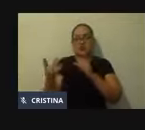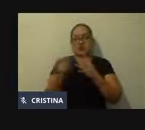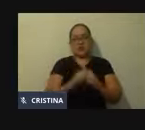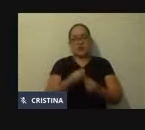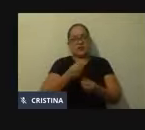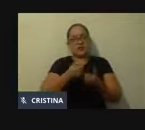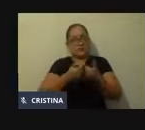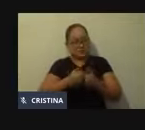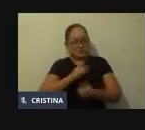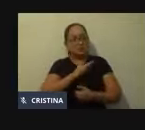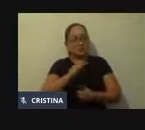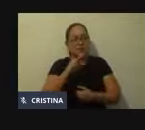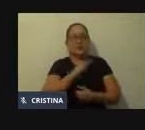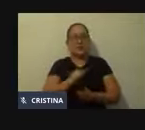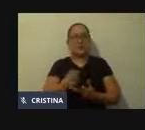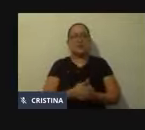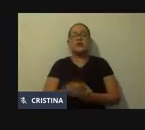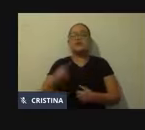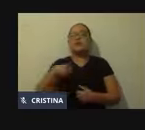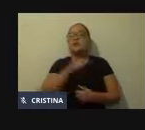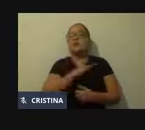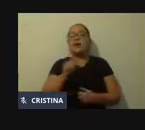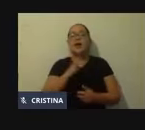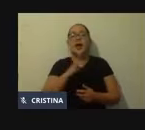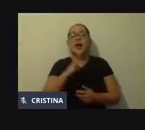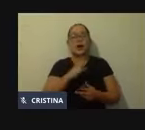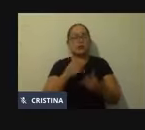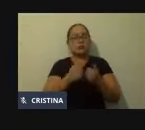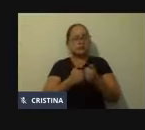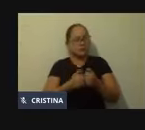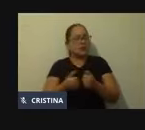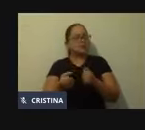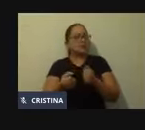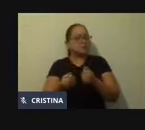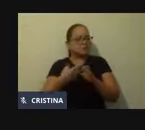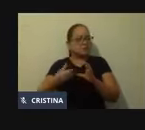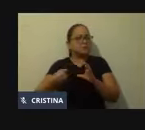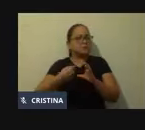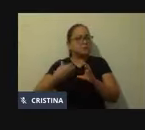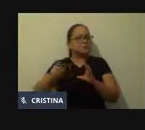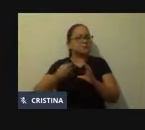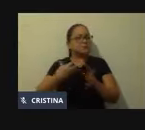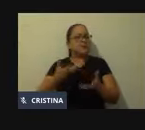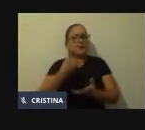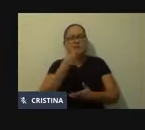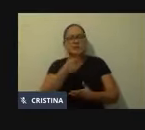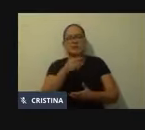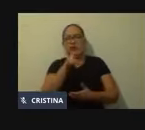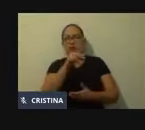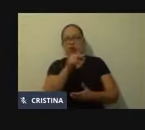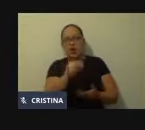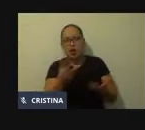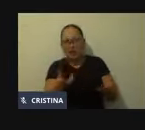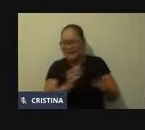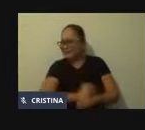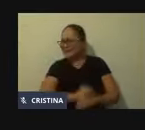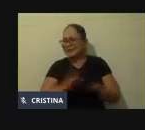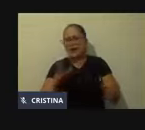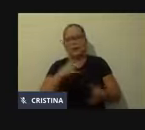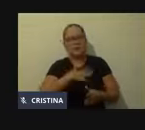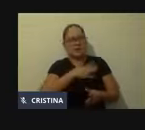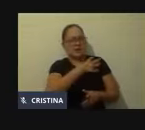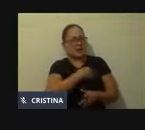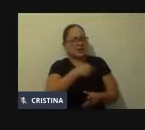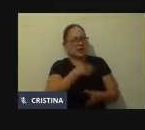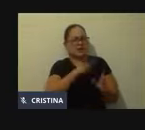contesto absolutamente todos los mensajes. Entonces, bueno, me empiezan a escribir y me dicen, no, ¿cómo que no hay bullying? Claro, a mi hijo ya le